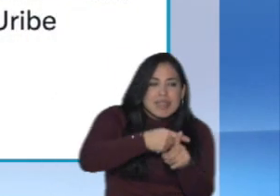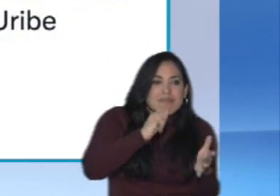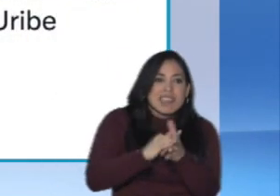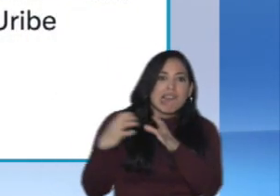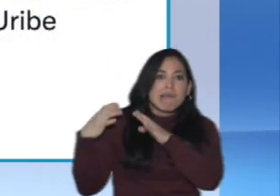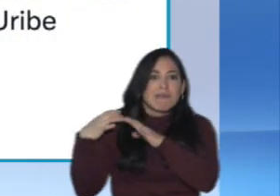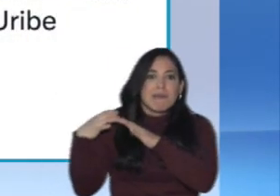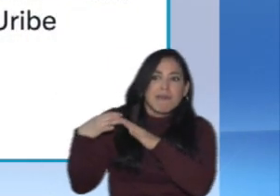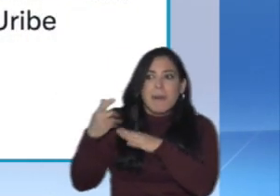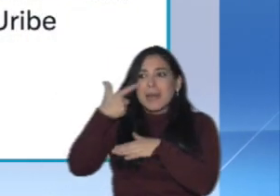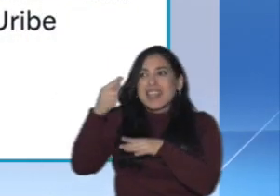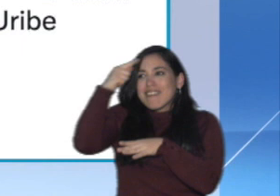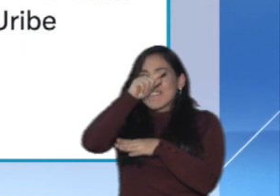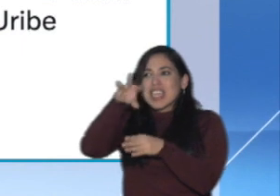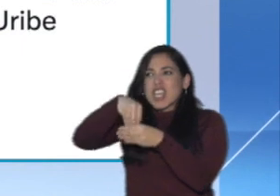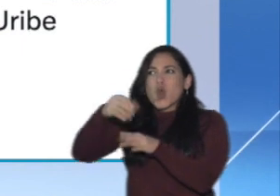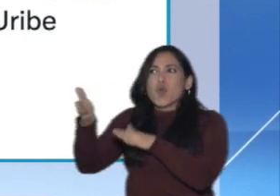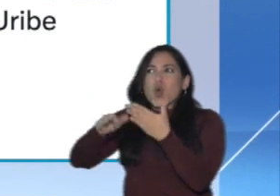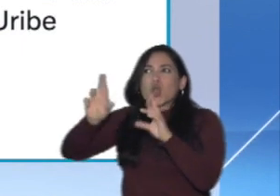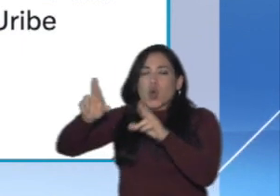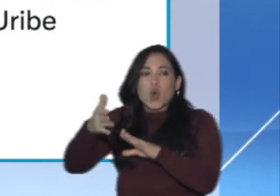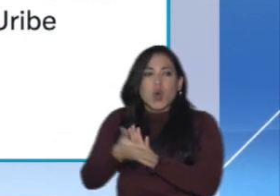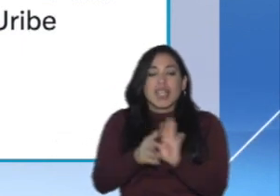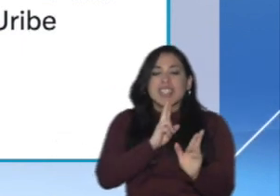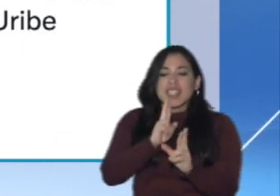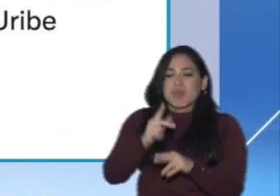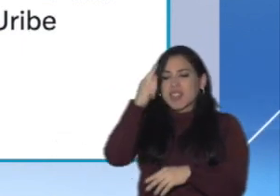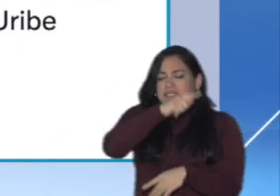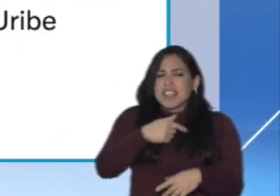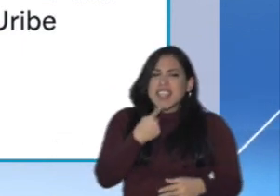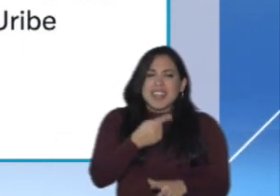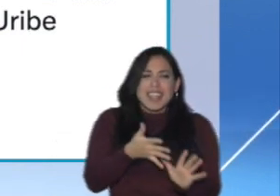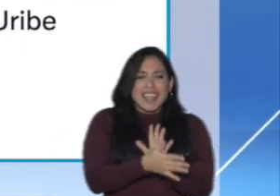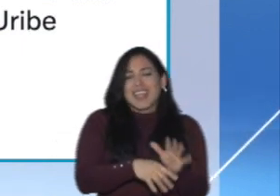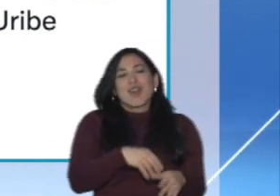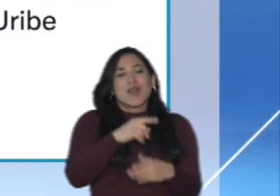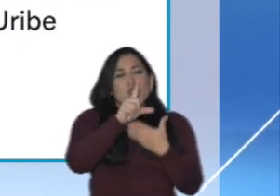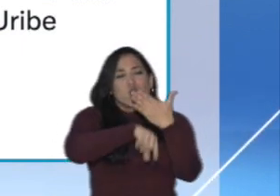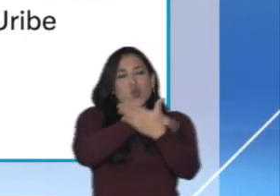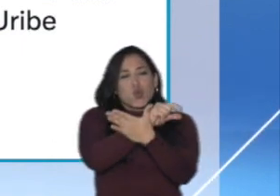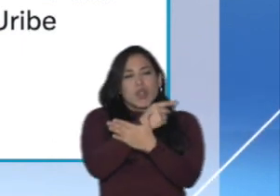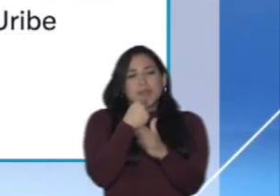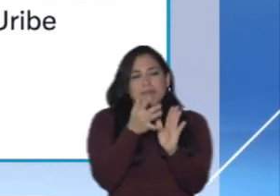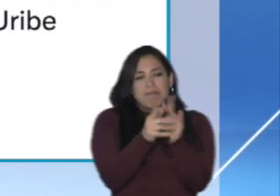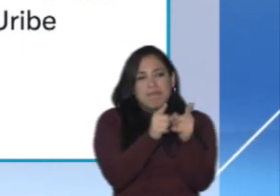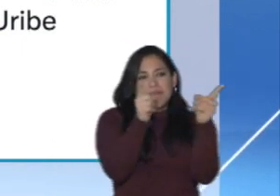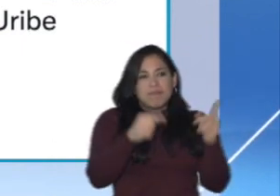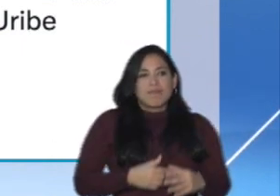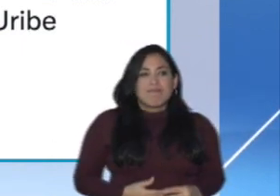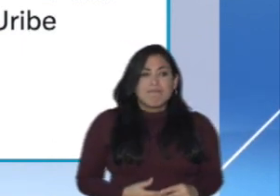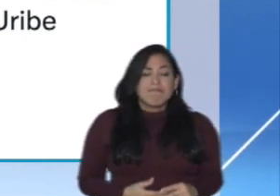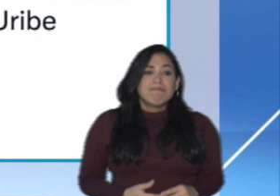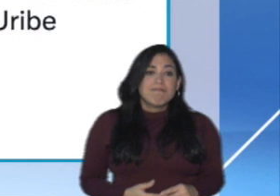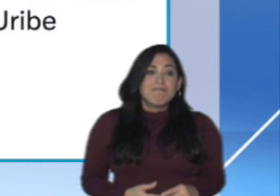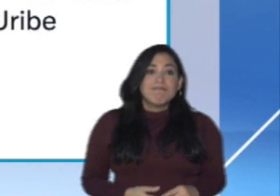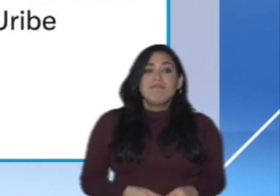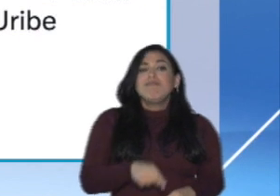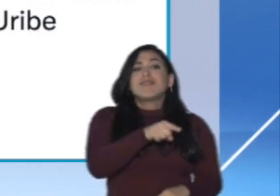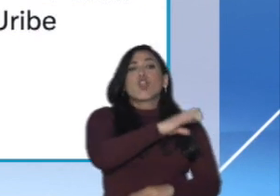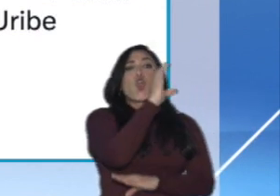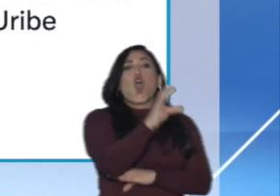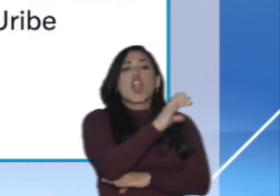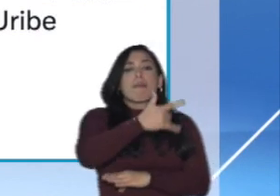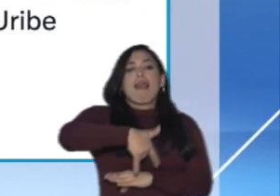ataúd de papel, y a la respuesta de Federico Gutiérrez, lo que ha dicho Bolívar en el siguiente trino, abro comillas, es: quiere